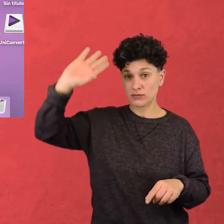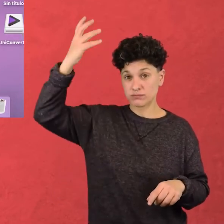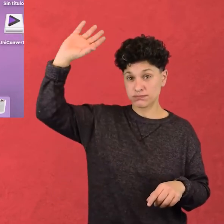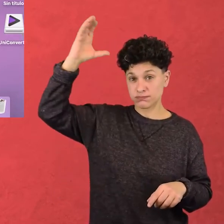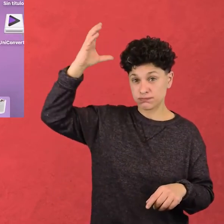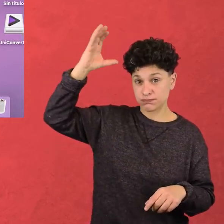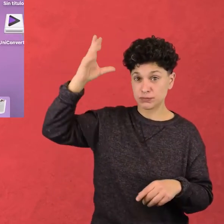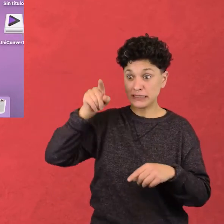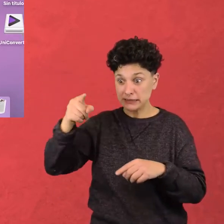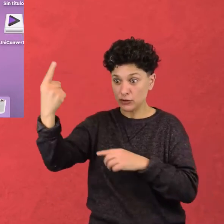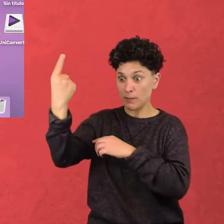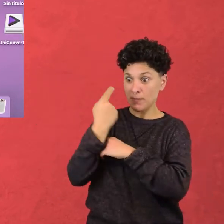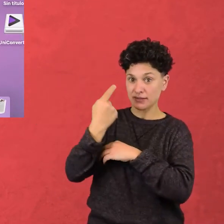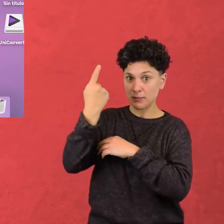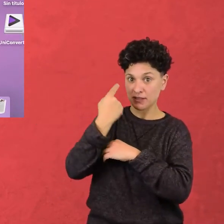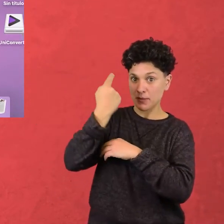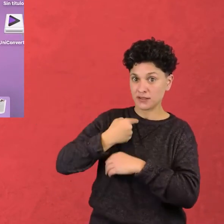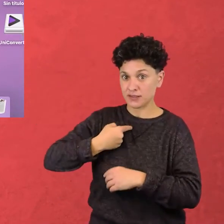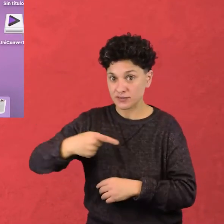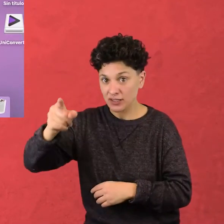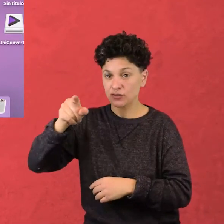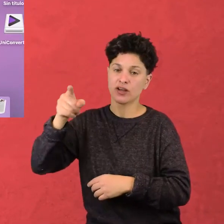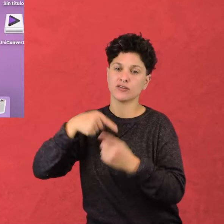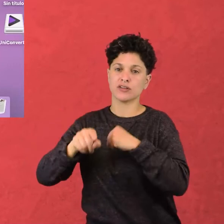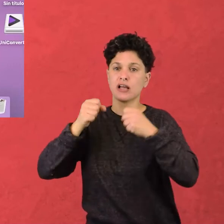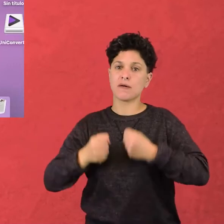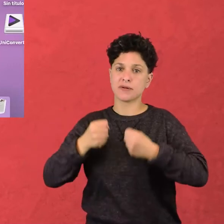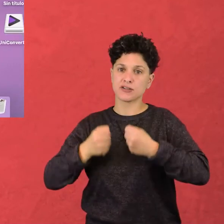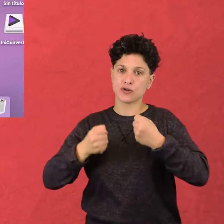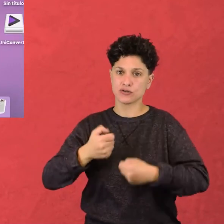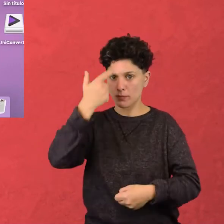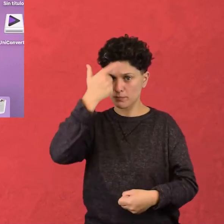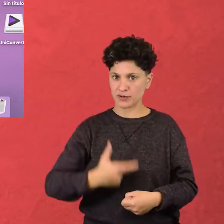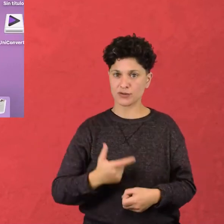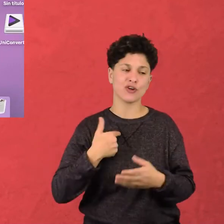Quien actúa conforme a su humor es un caprichoso.